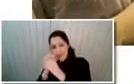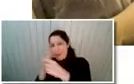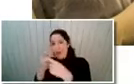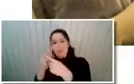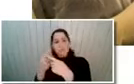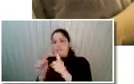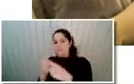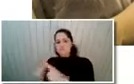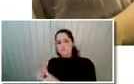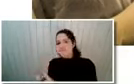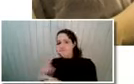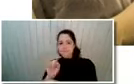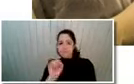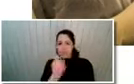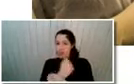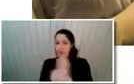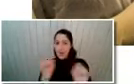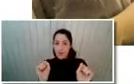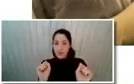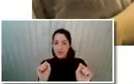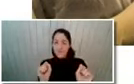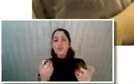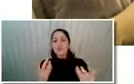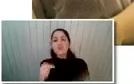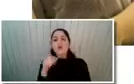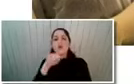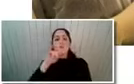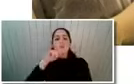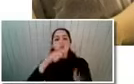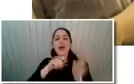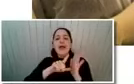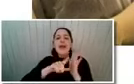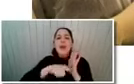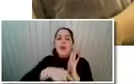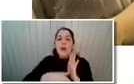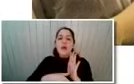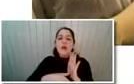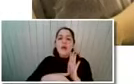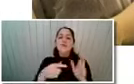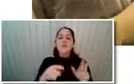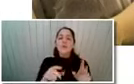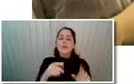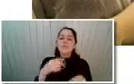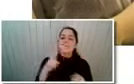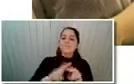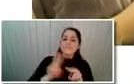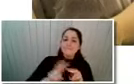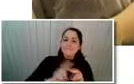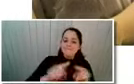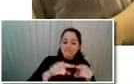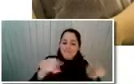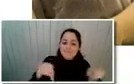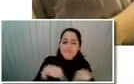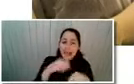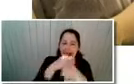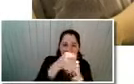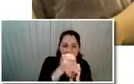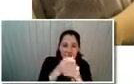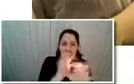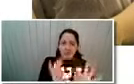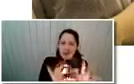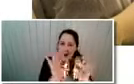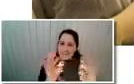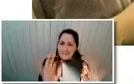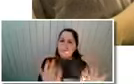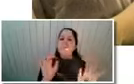un poco lenta en habilitar laboratorios para hacer el paso de extracción del material genético, porque hay que tener medidas